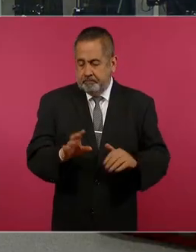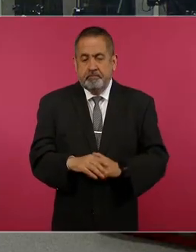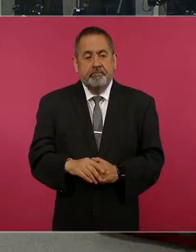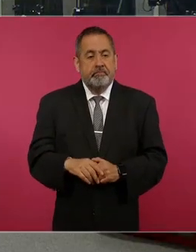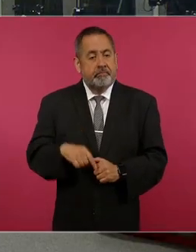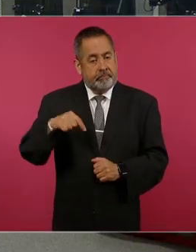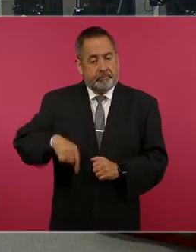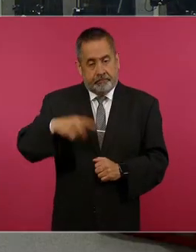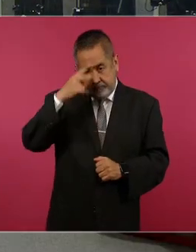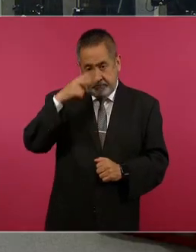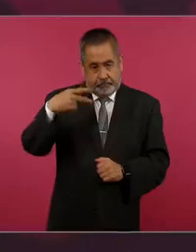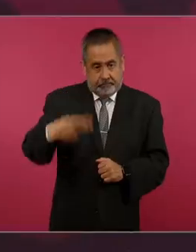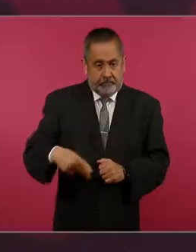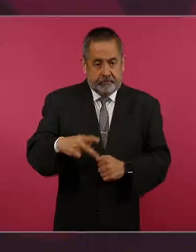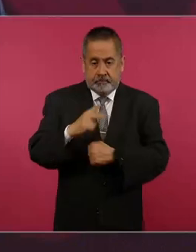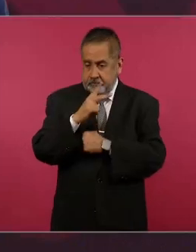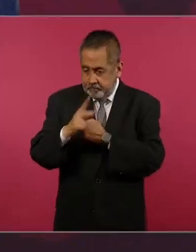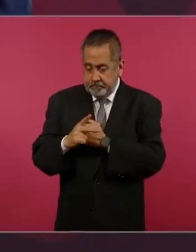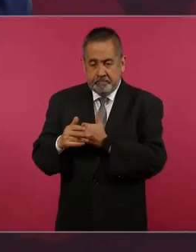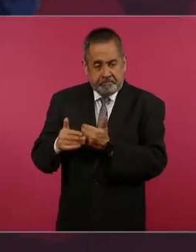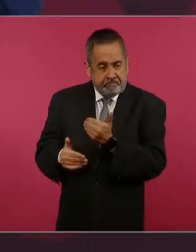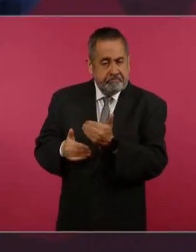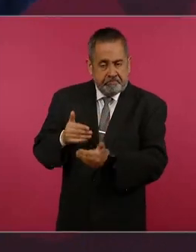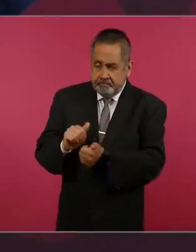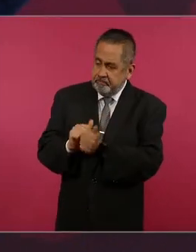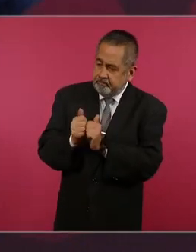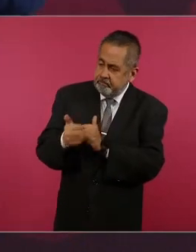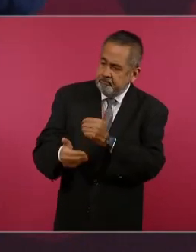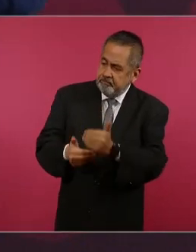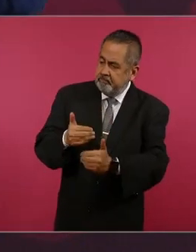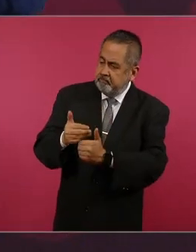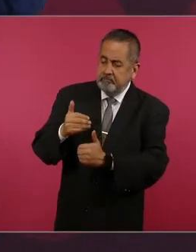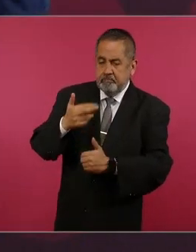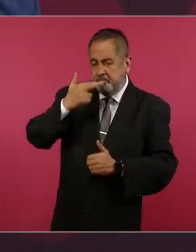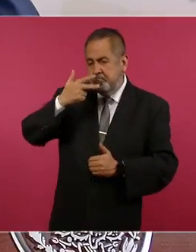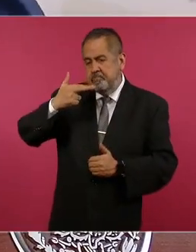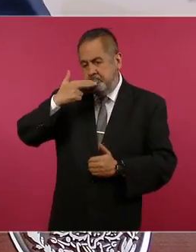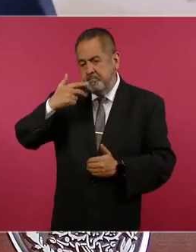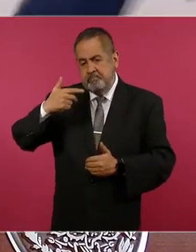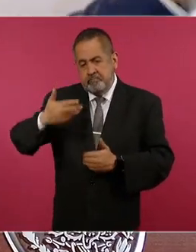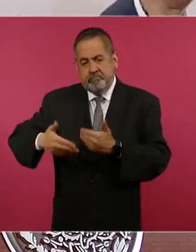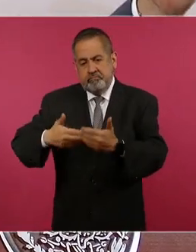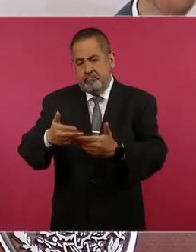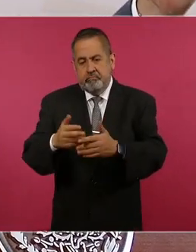va a seguir avanzando si